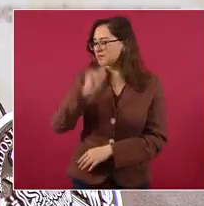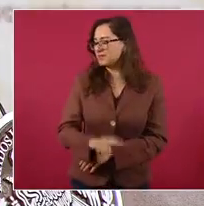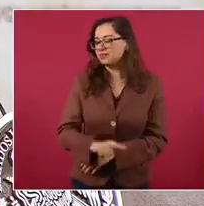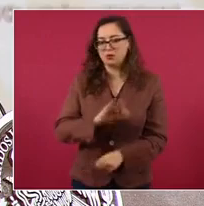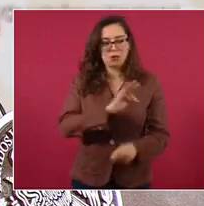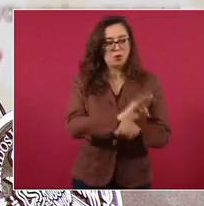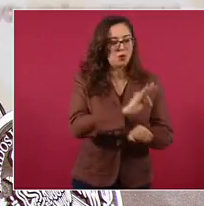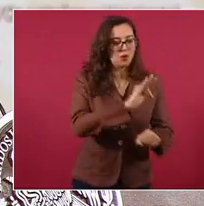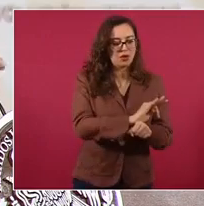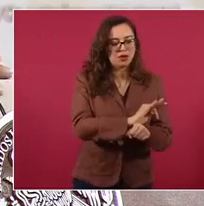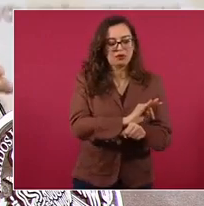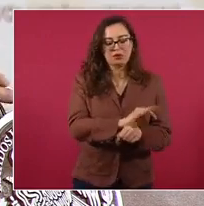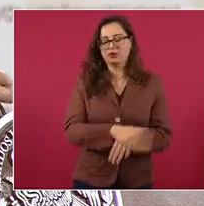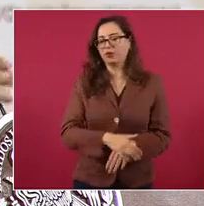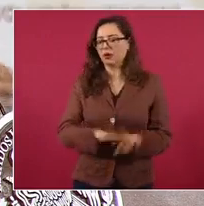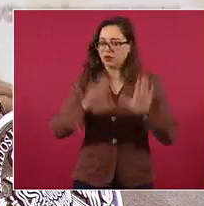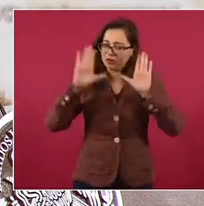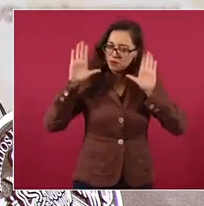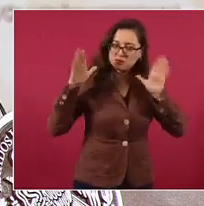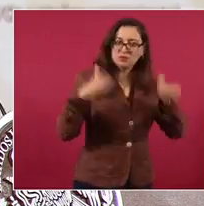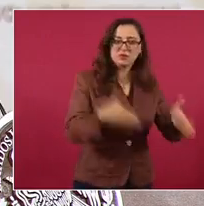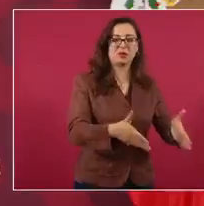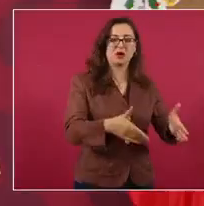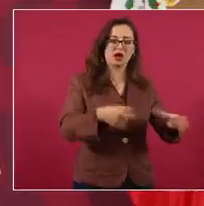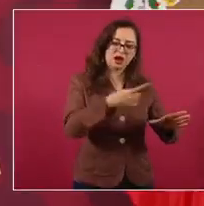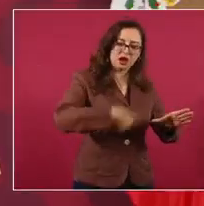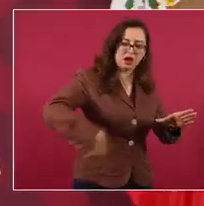pero ahora más enfocado a…